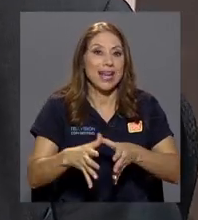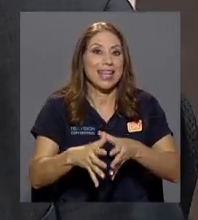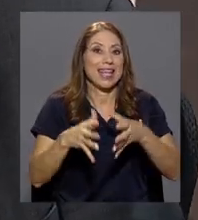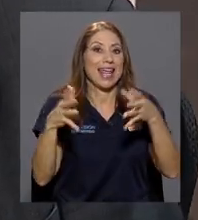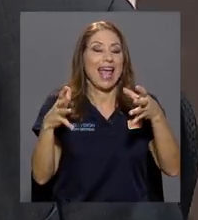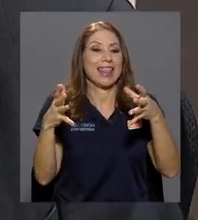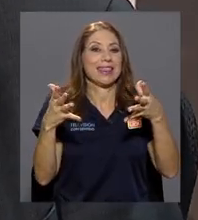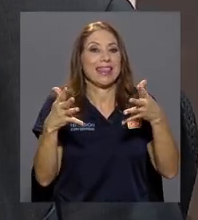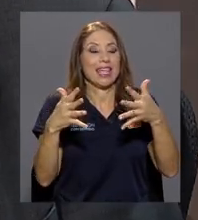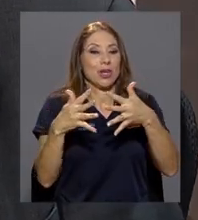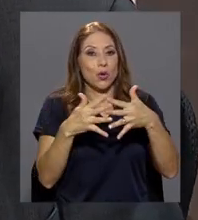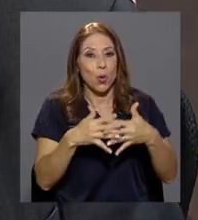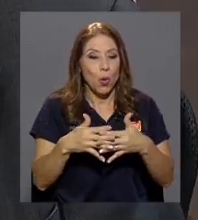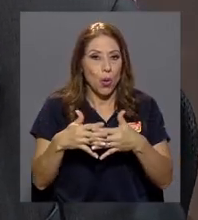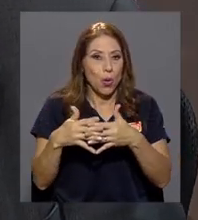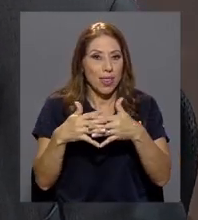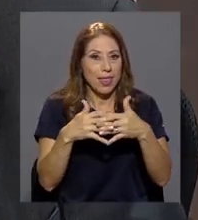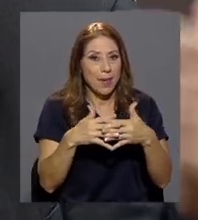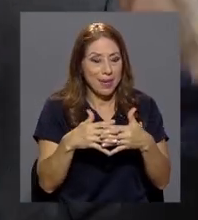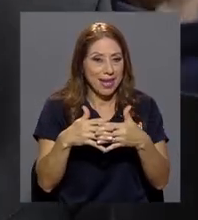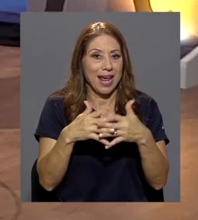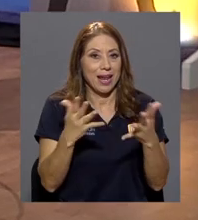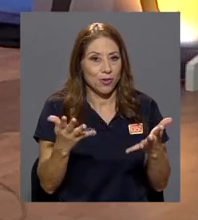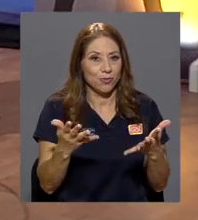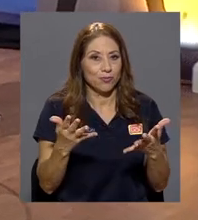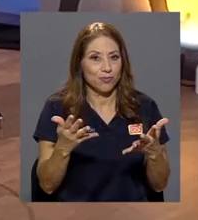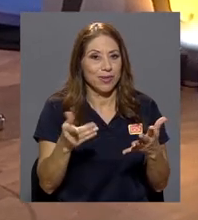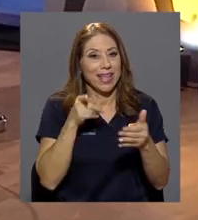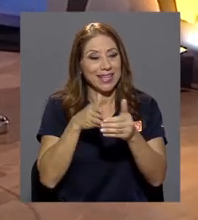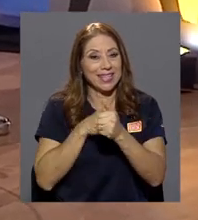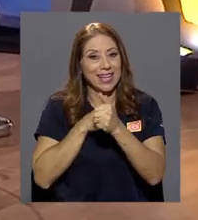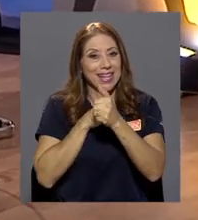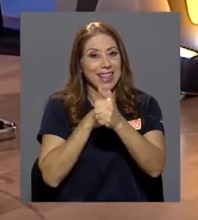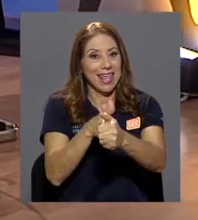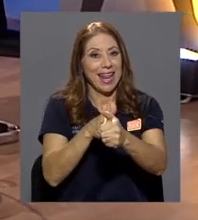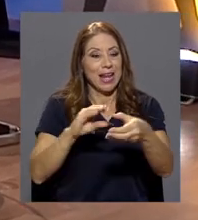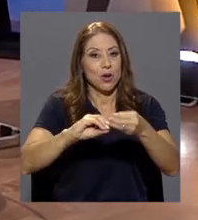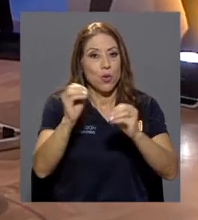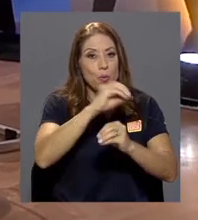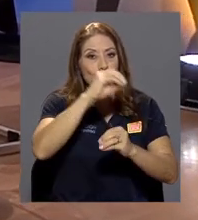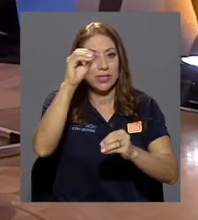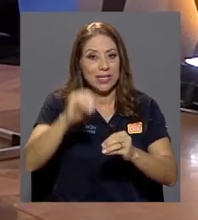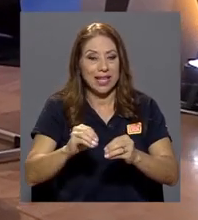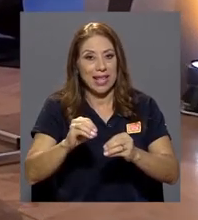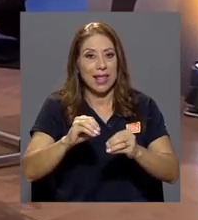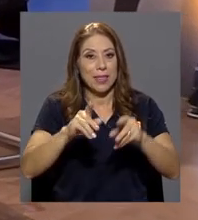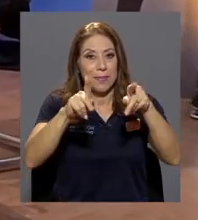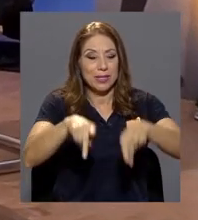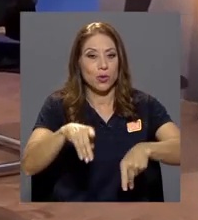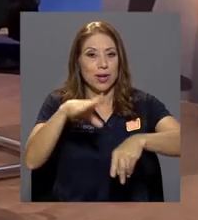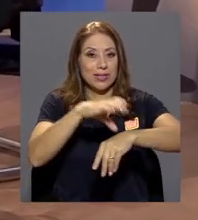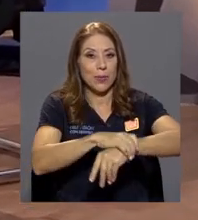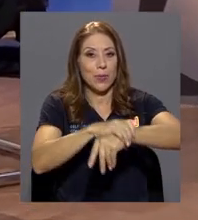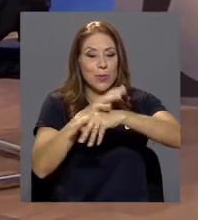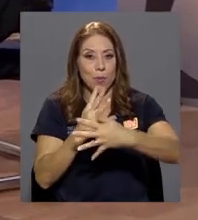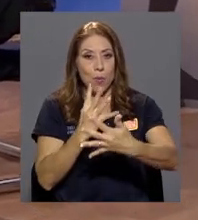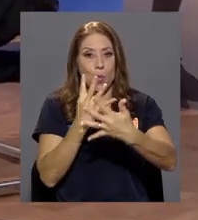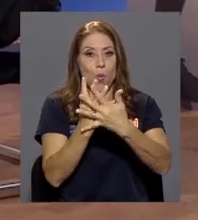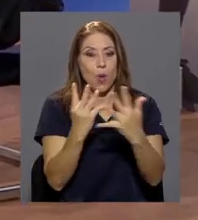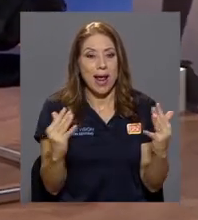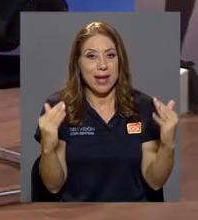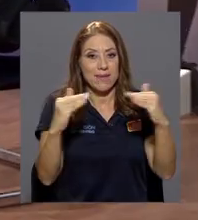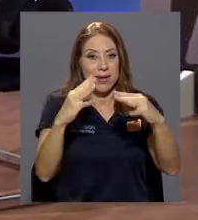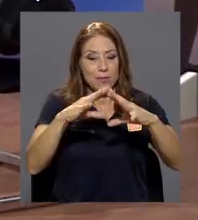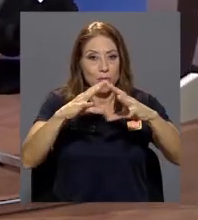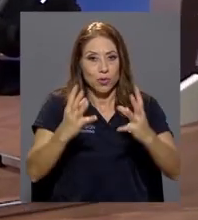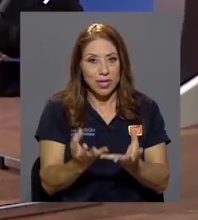que por supuesto lidera de lejos de largo la cifra de encarcelamiento mundial todo este cuadro